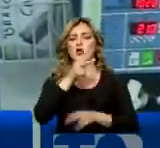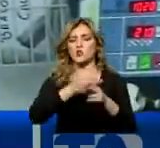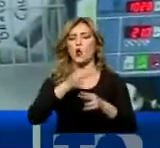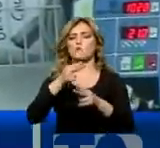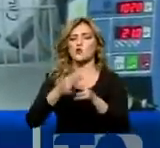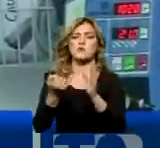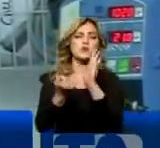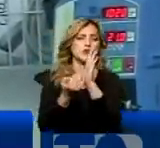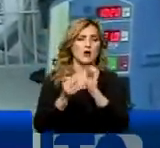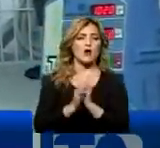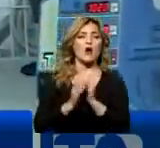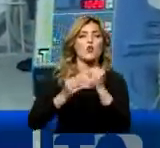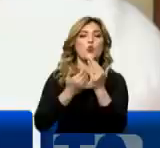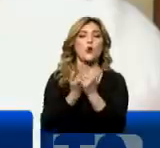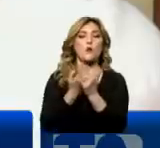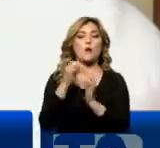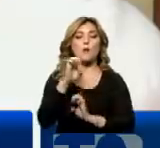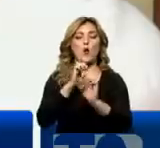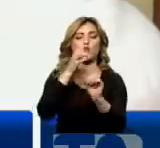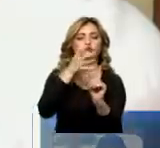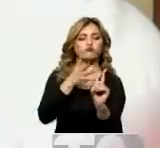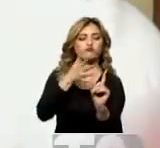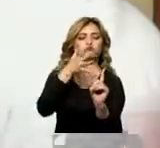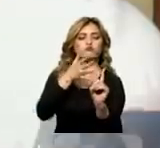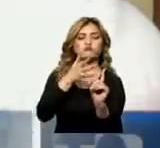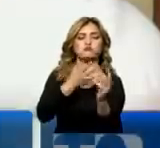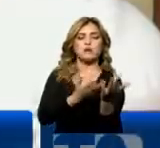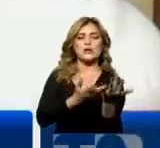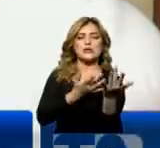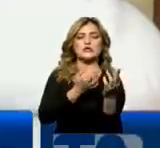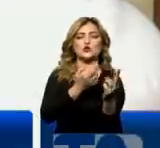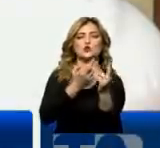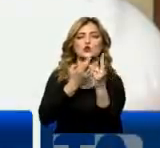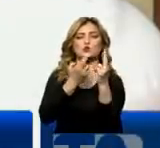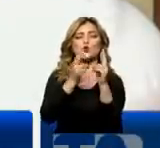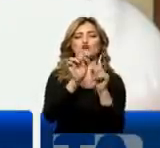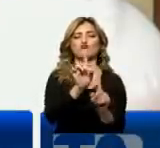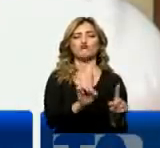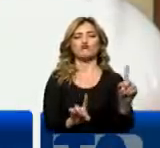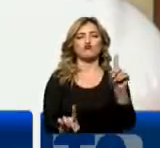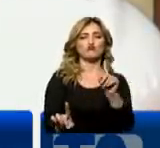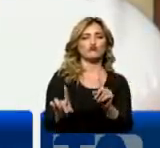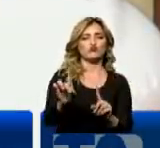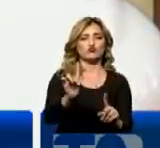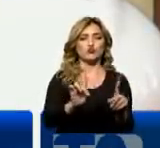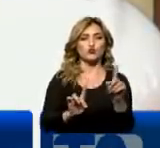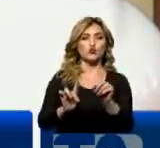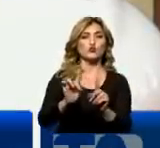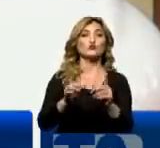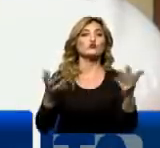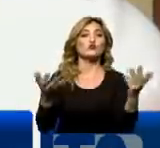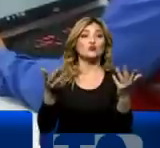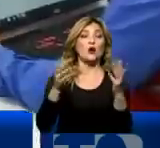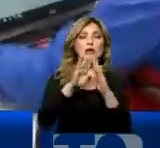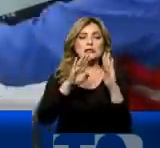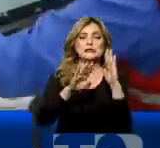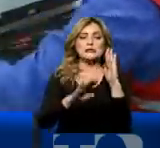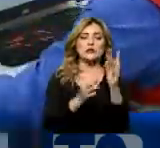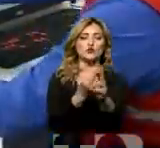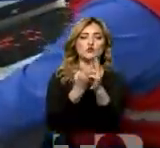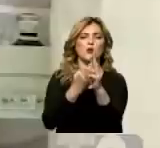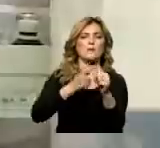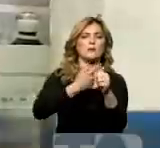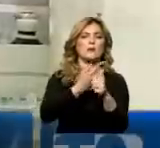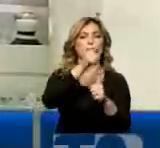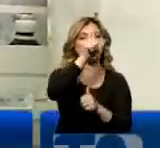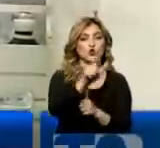han realizado nuevas pruebas. Estamos a la espera del resultado de dos pruebas, que lo tendremos en el transcurso del día. Respecto al primer